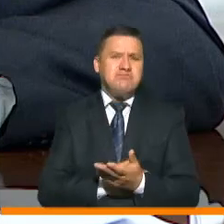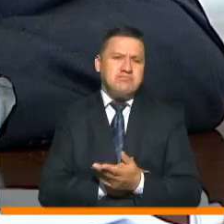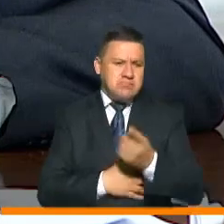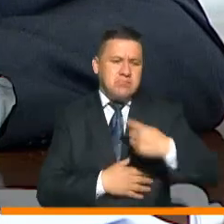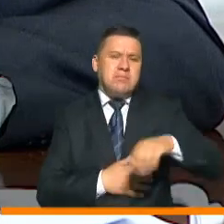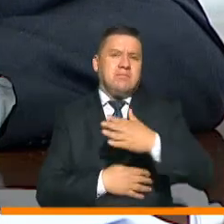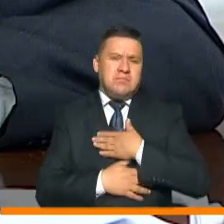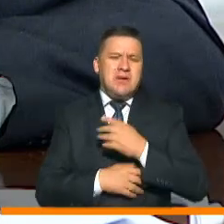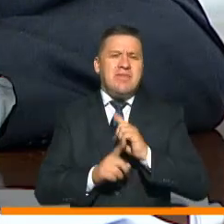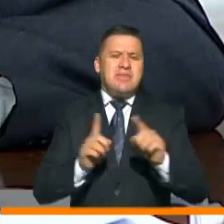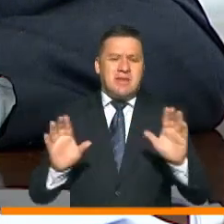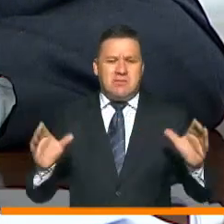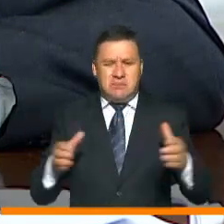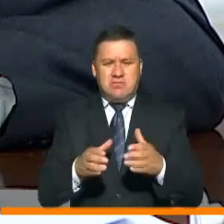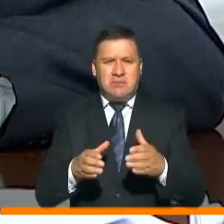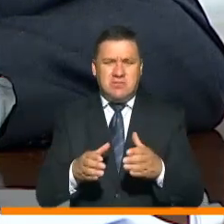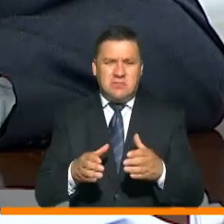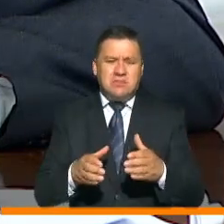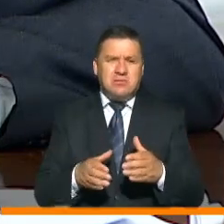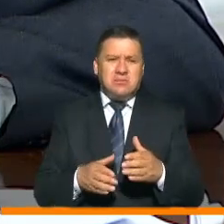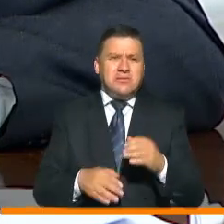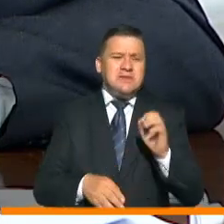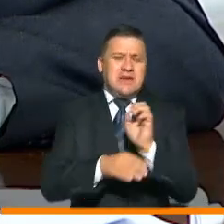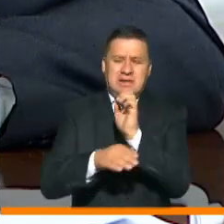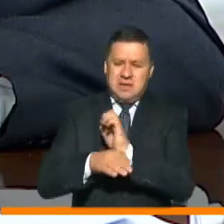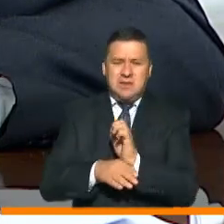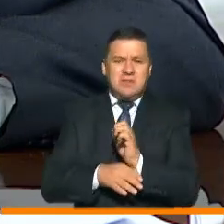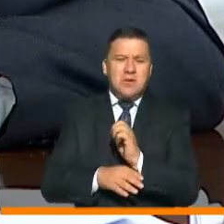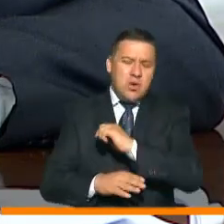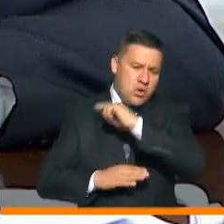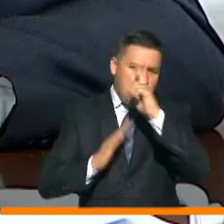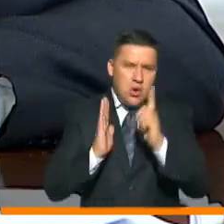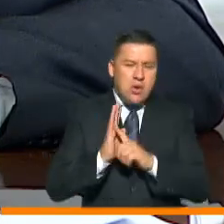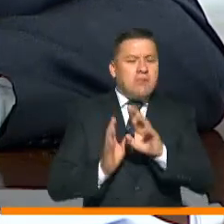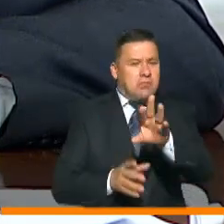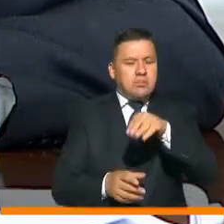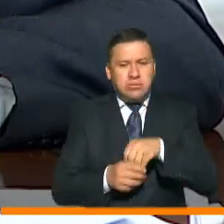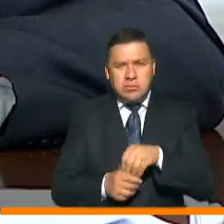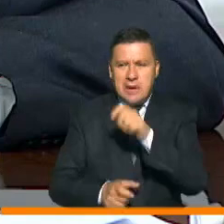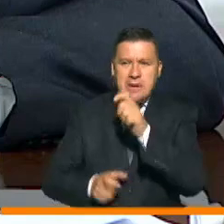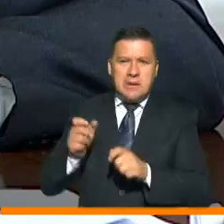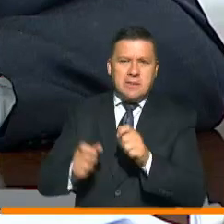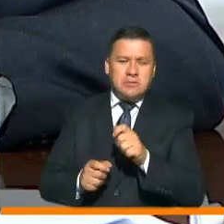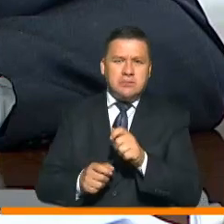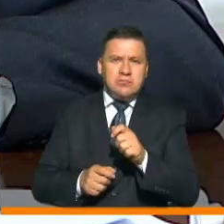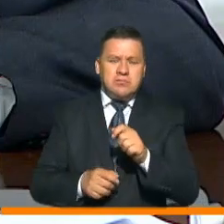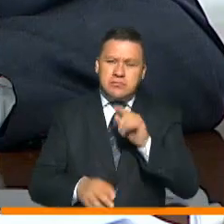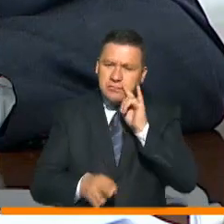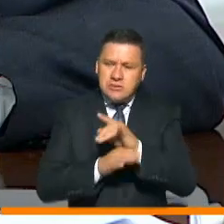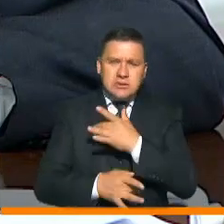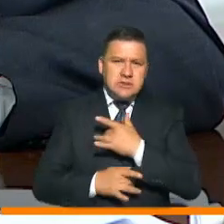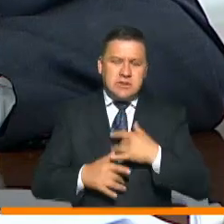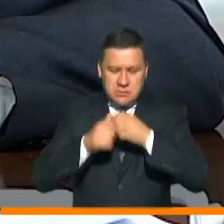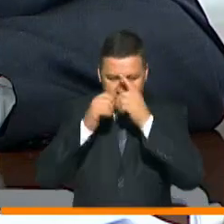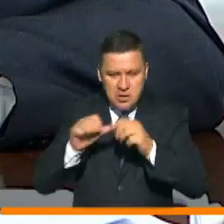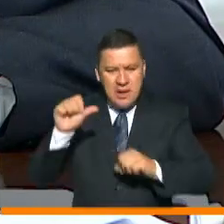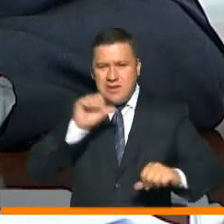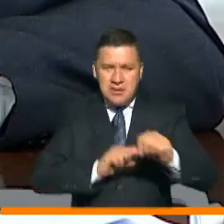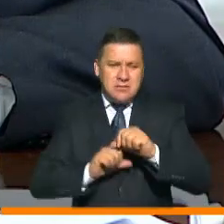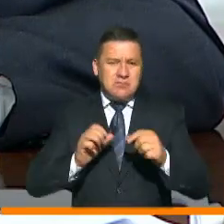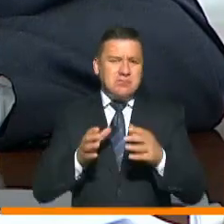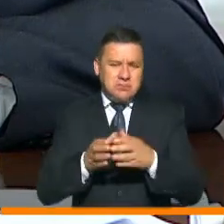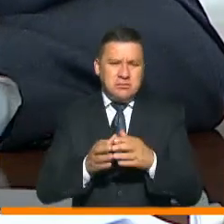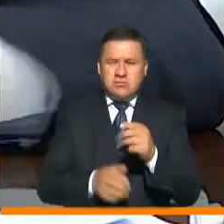por parte de los diferentes entidades sea completa, de incluir personal de vigilancia en salud pública,